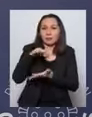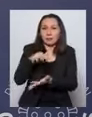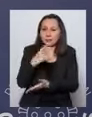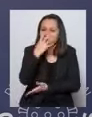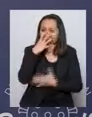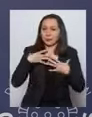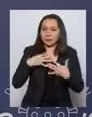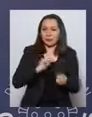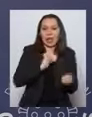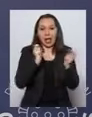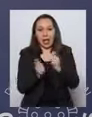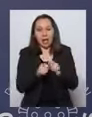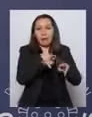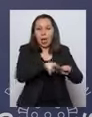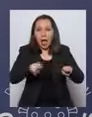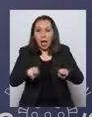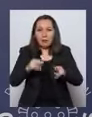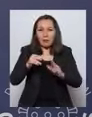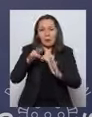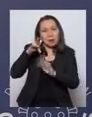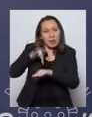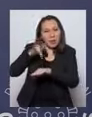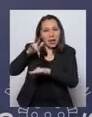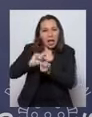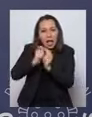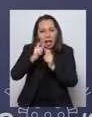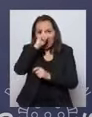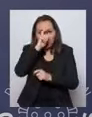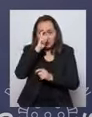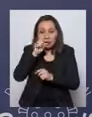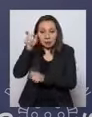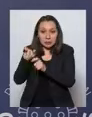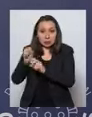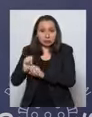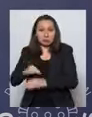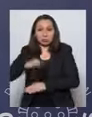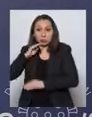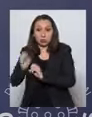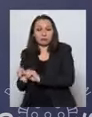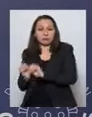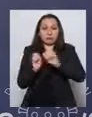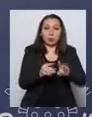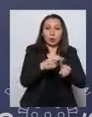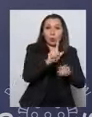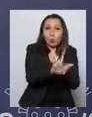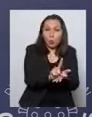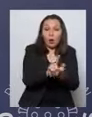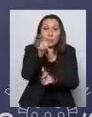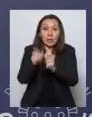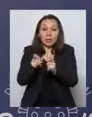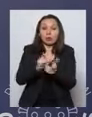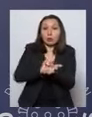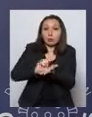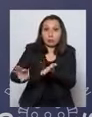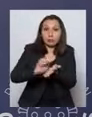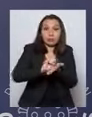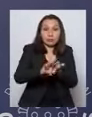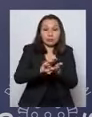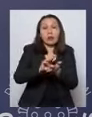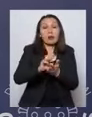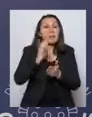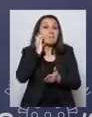conversión de camas y coordinación de la red y traslado de pacientes el número de pacientes que hemos trasladado durante